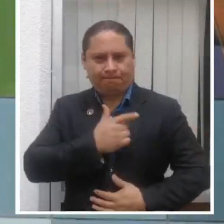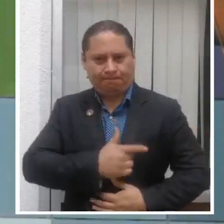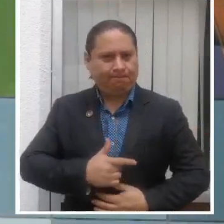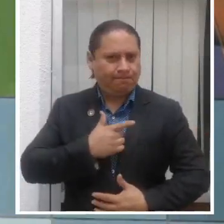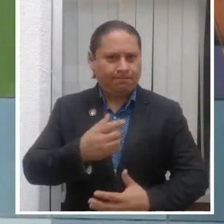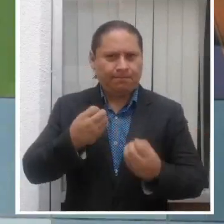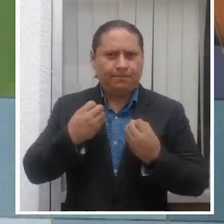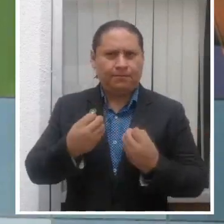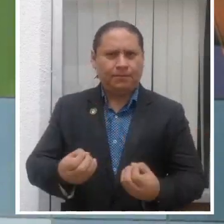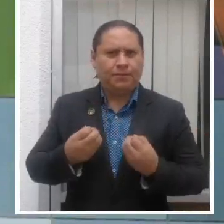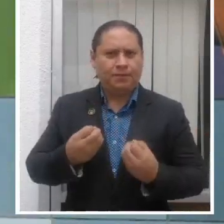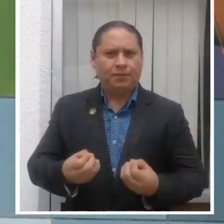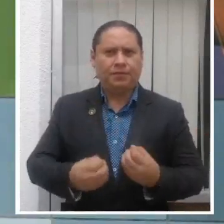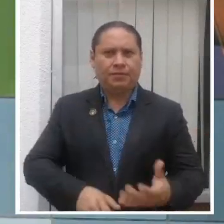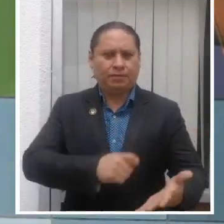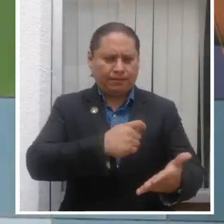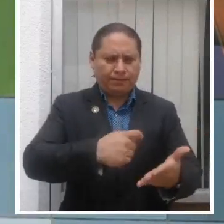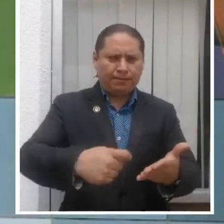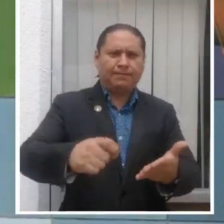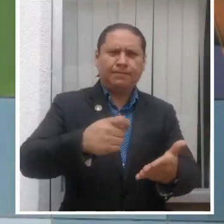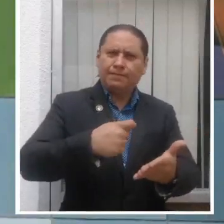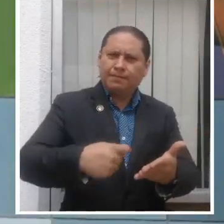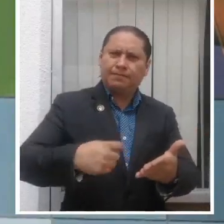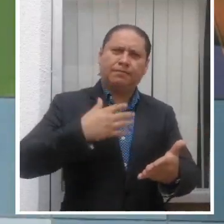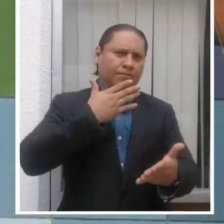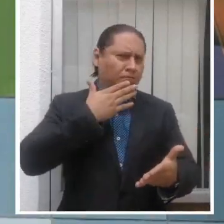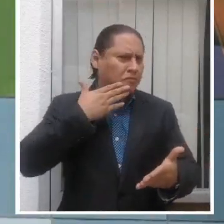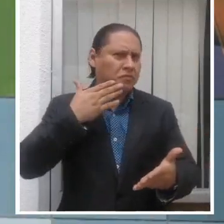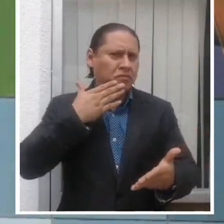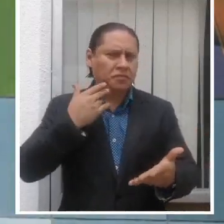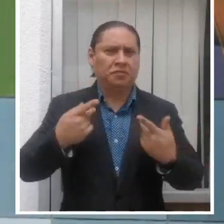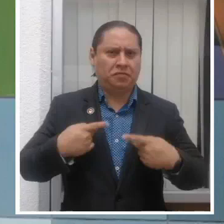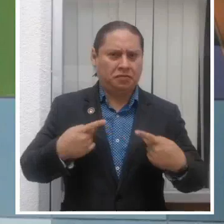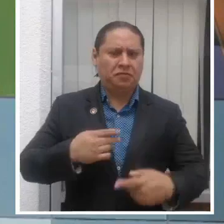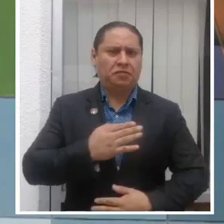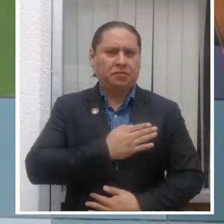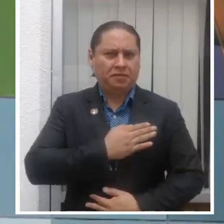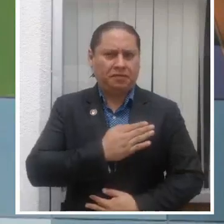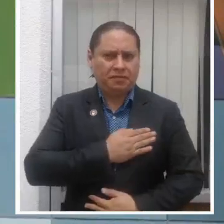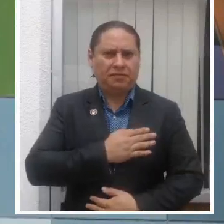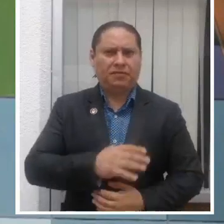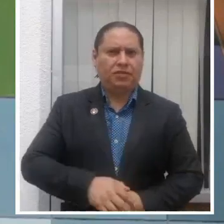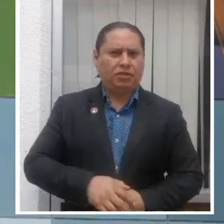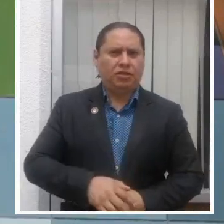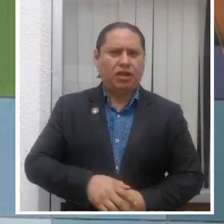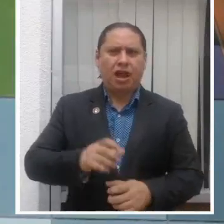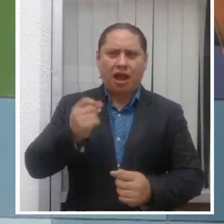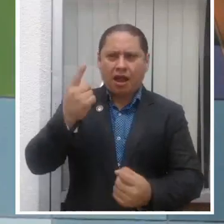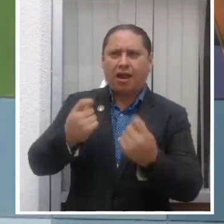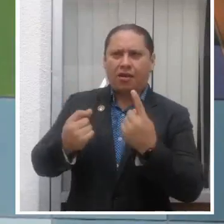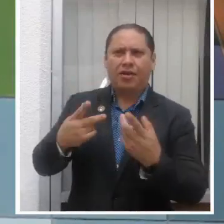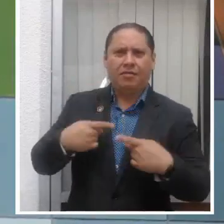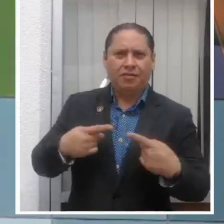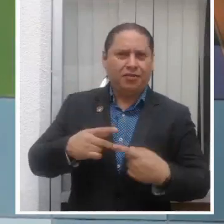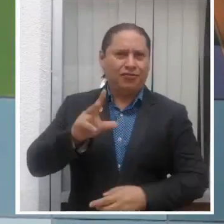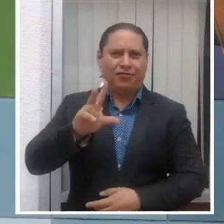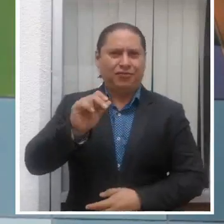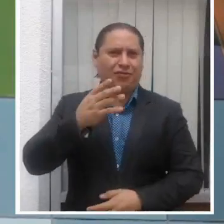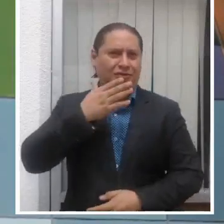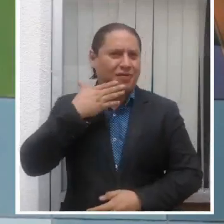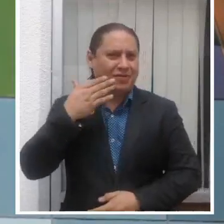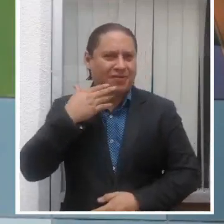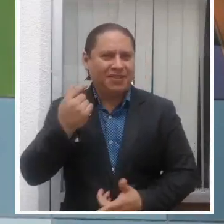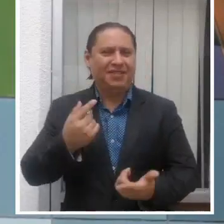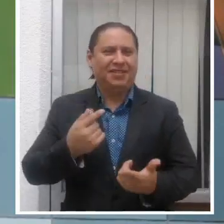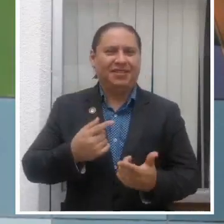que fuera una escritora muy amable, muy buena persona, porque no todos los escritores son así. A veces uno conoce la obra y la obra es muy buena y llega